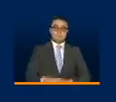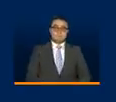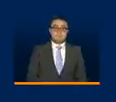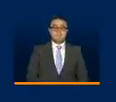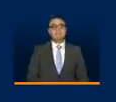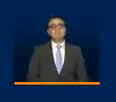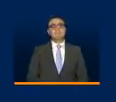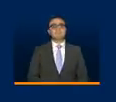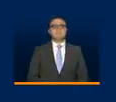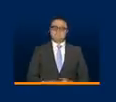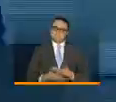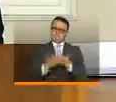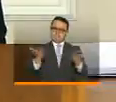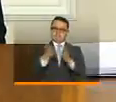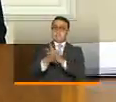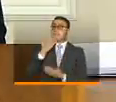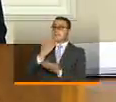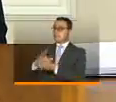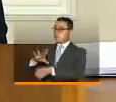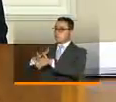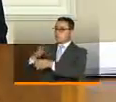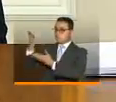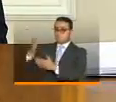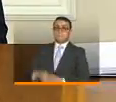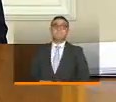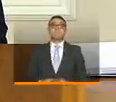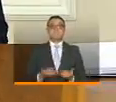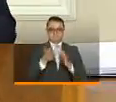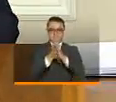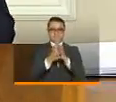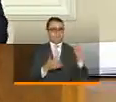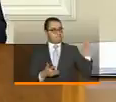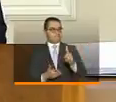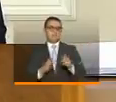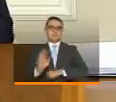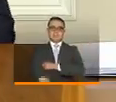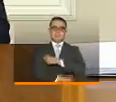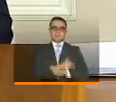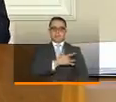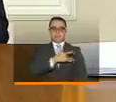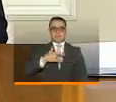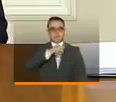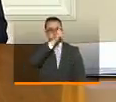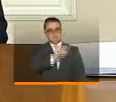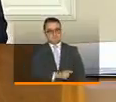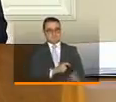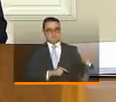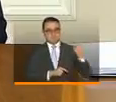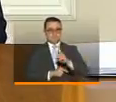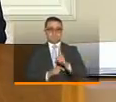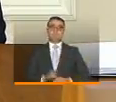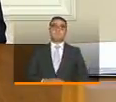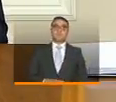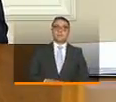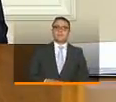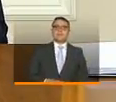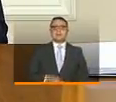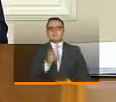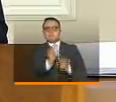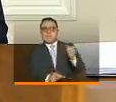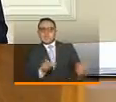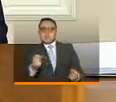quiero comentarles a todos ustedes que está con nosotros hoy una vez más el ministro de Salud, Fernando Ruiz. Hoy vamos a abordar también muchas preguntas que